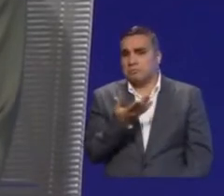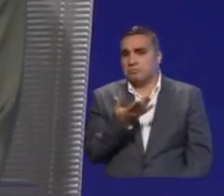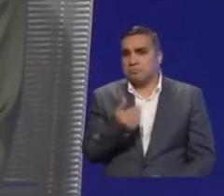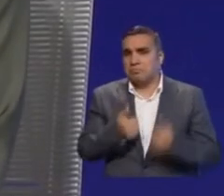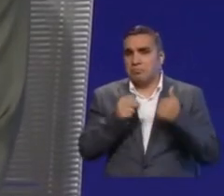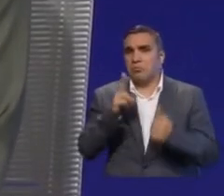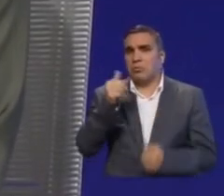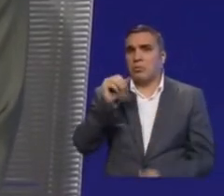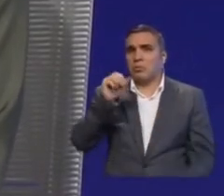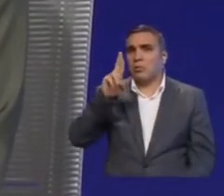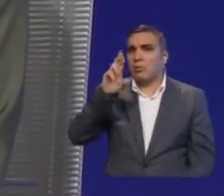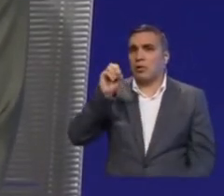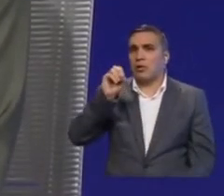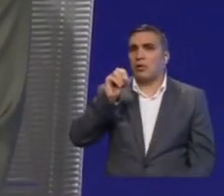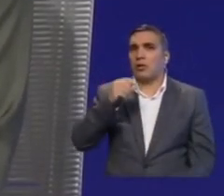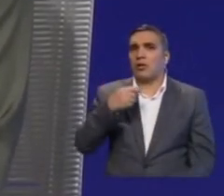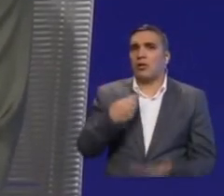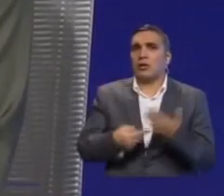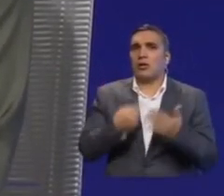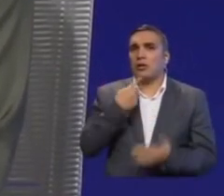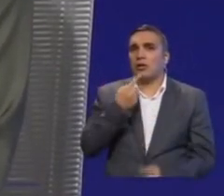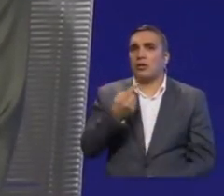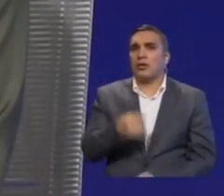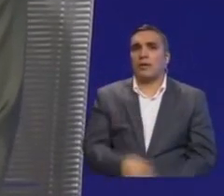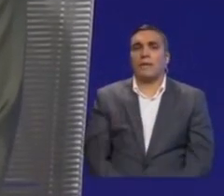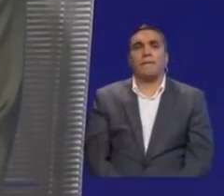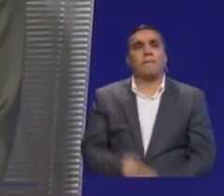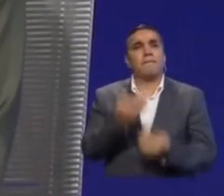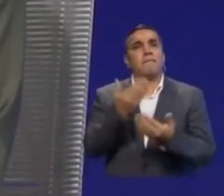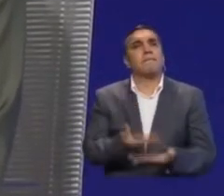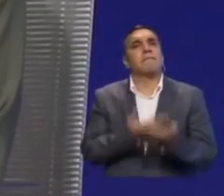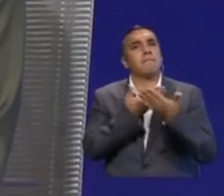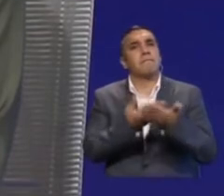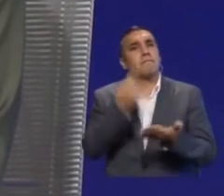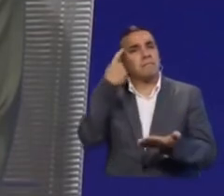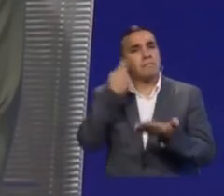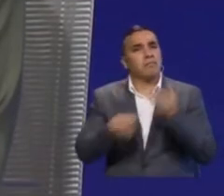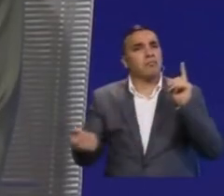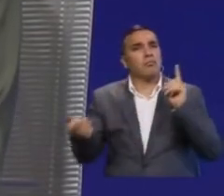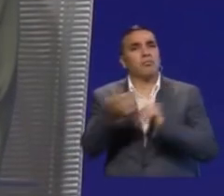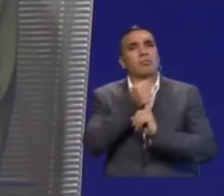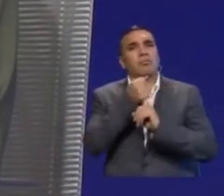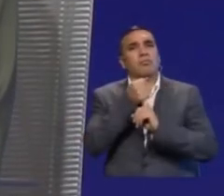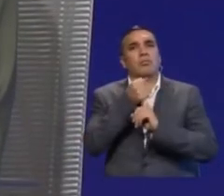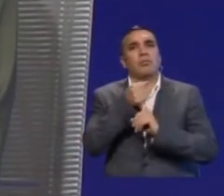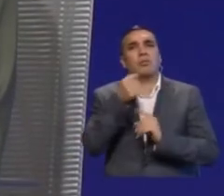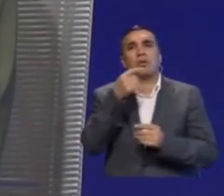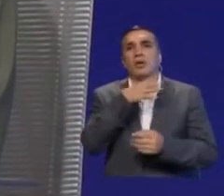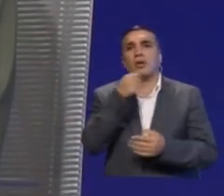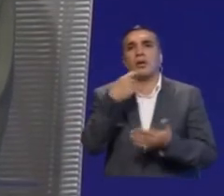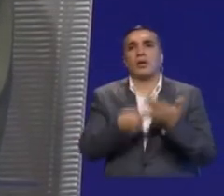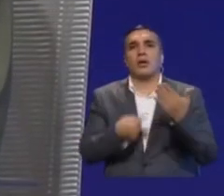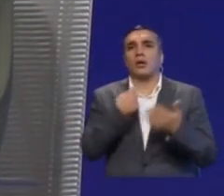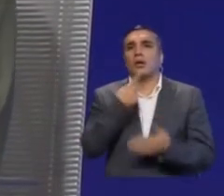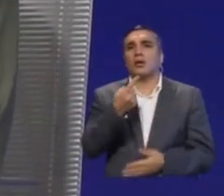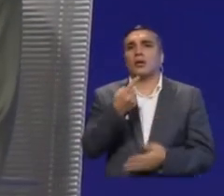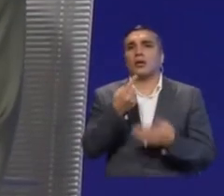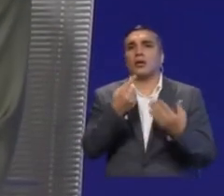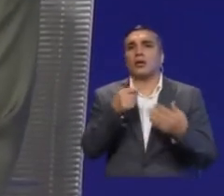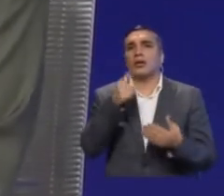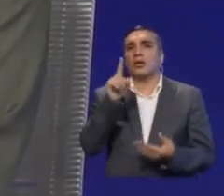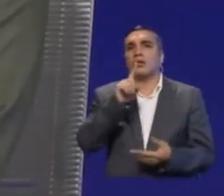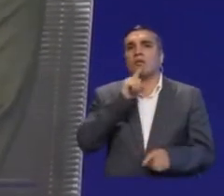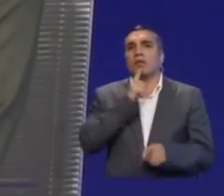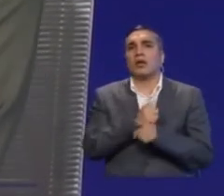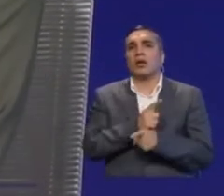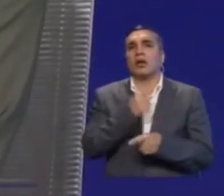candidato Romero. ¿Qué usted propondría para lograrlo? ¿Y qué usted diría, esto no es real